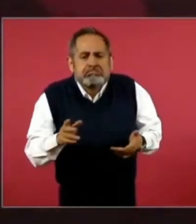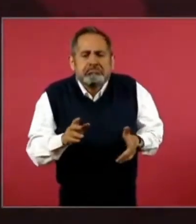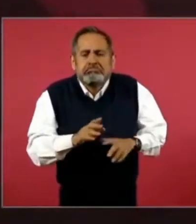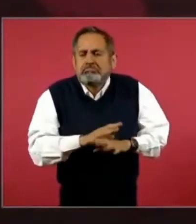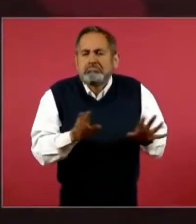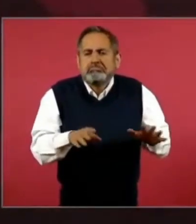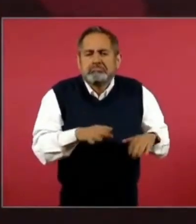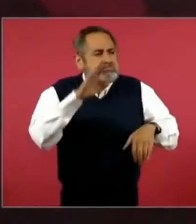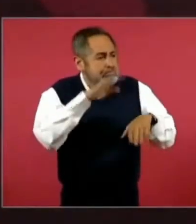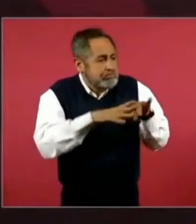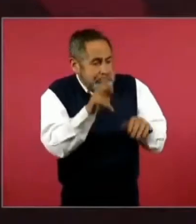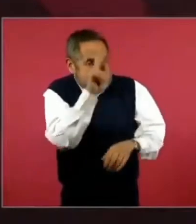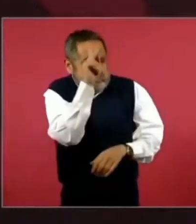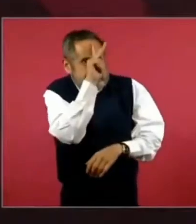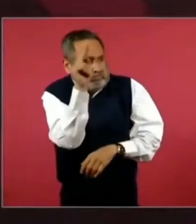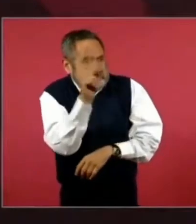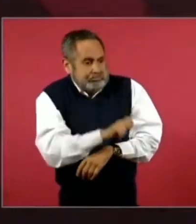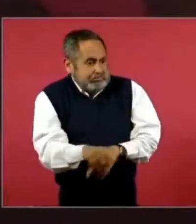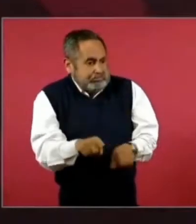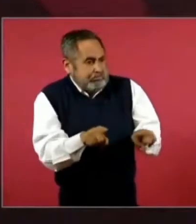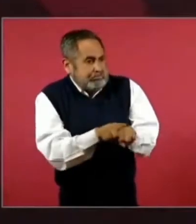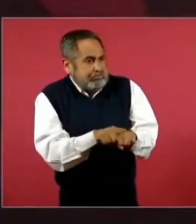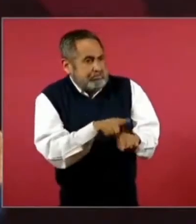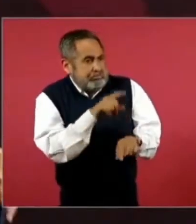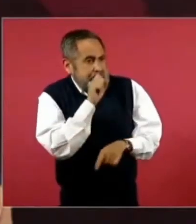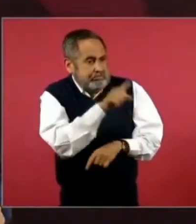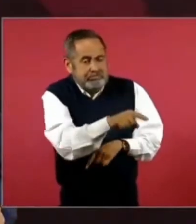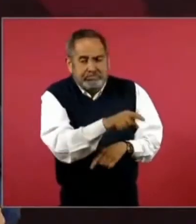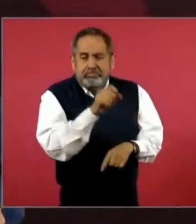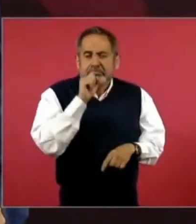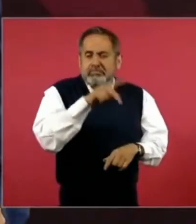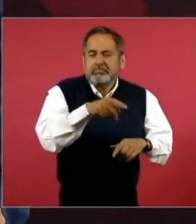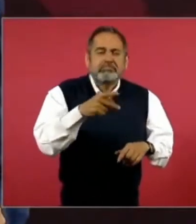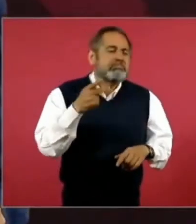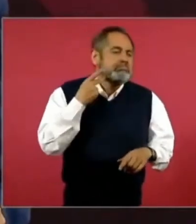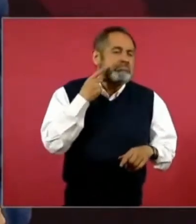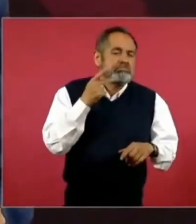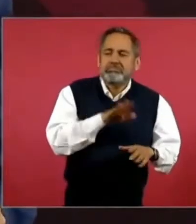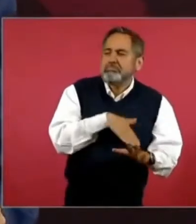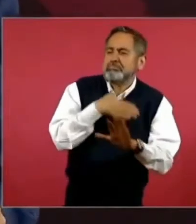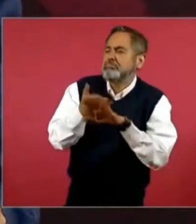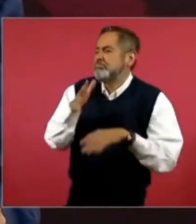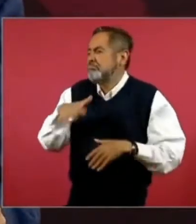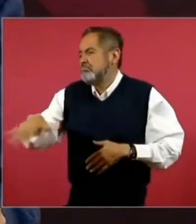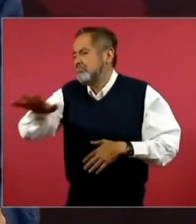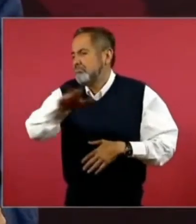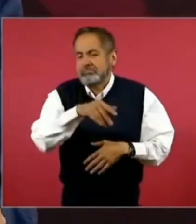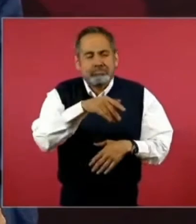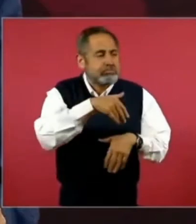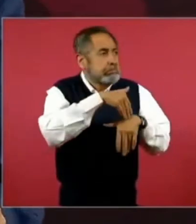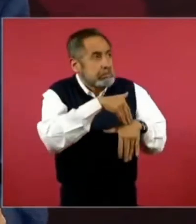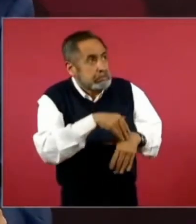se profundizó en la misma política antipopular, entreguista,